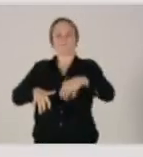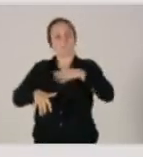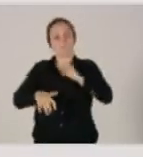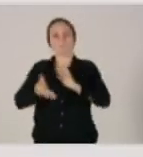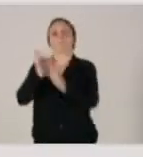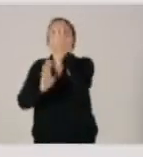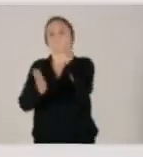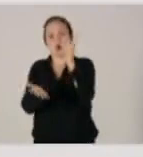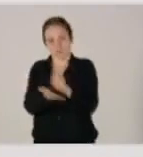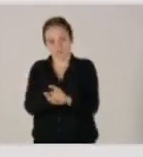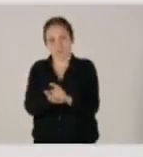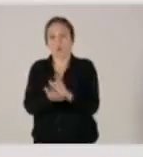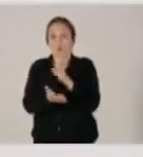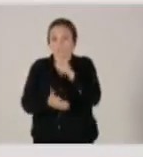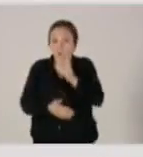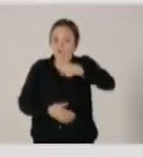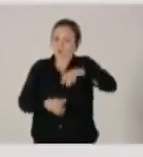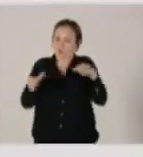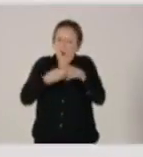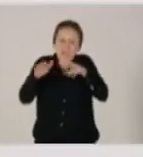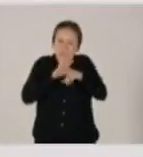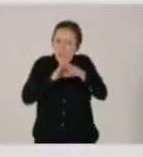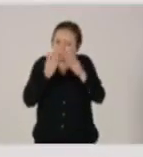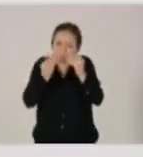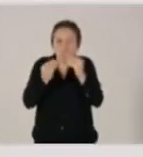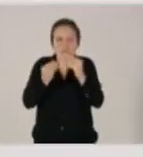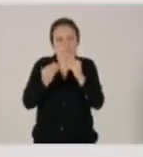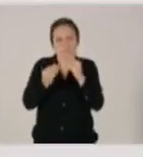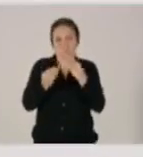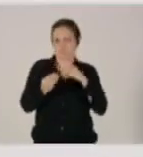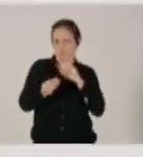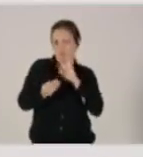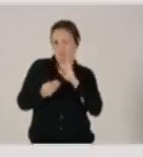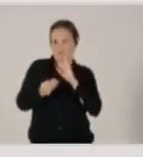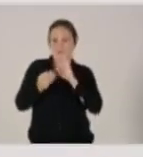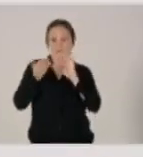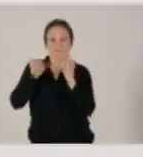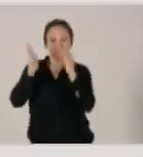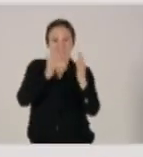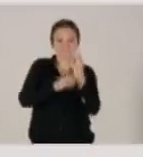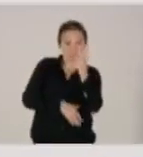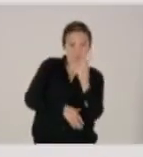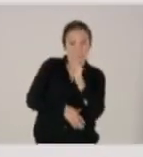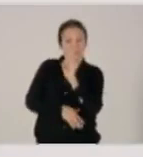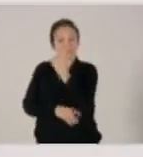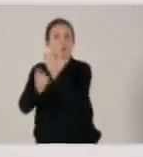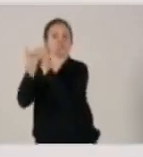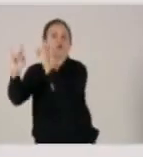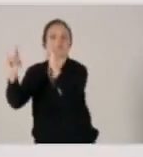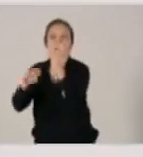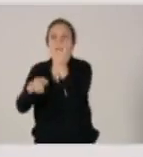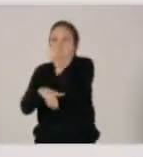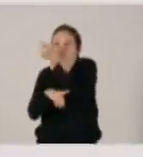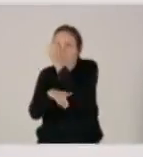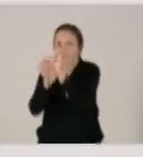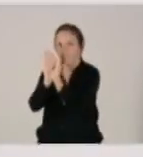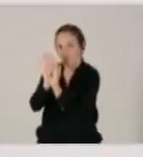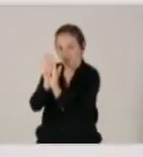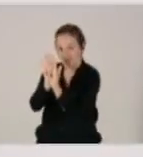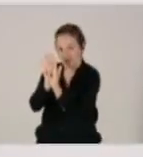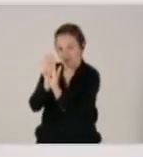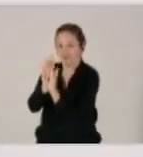muchísimos medios los tenemos dispuestos como decía en dos fases una primera fase forestal que está cerca del perímetro y una segunda fase o una